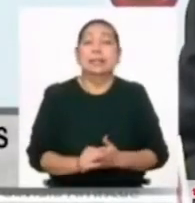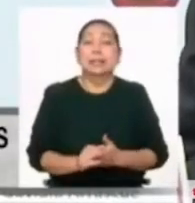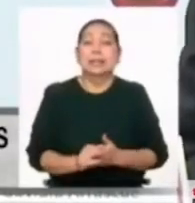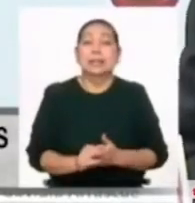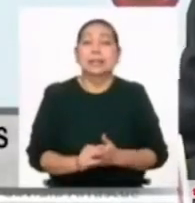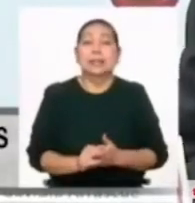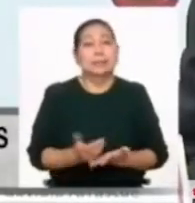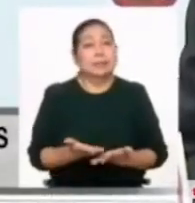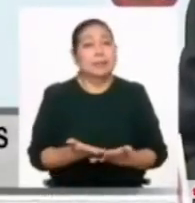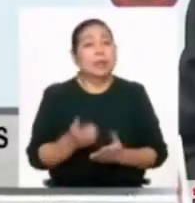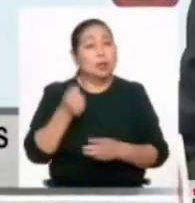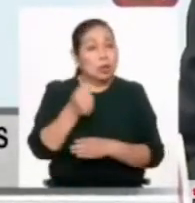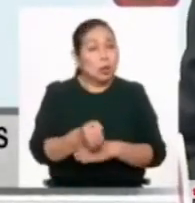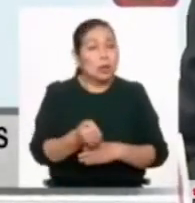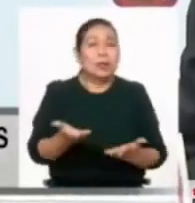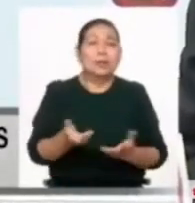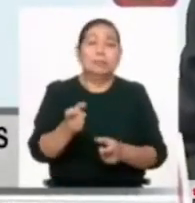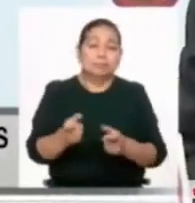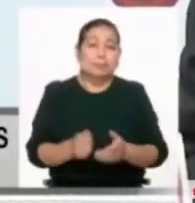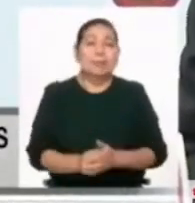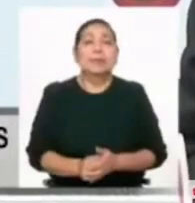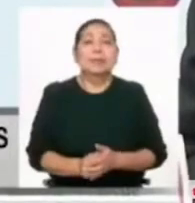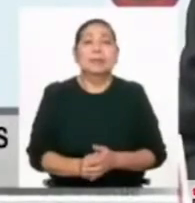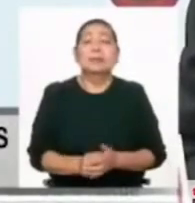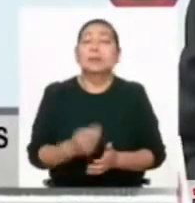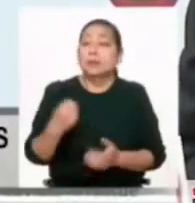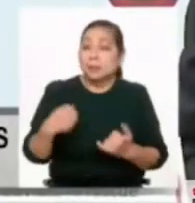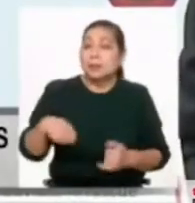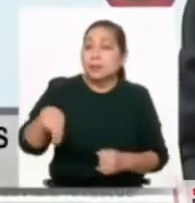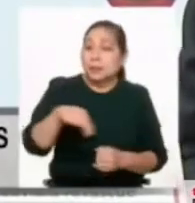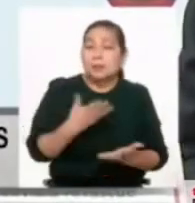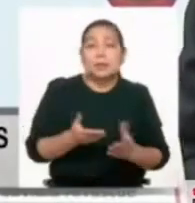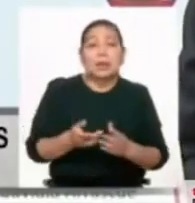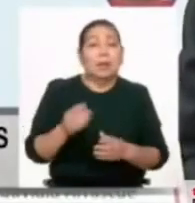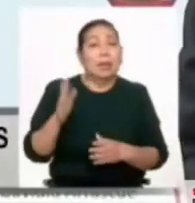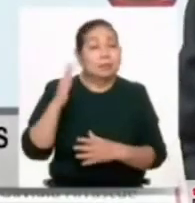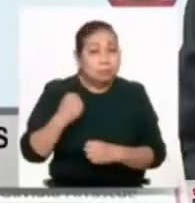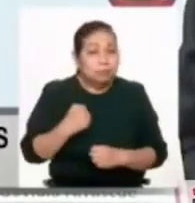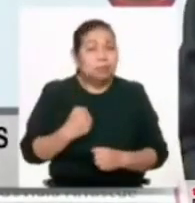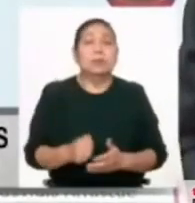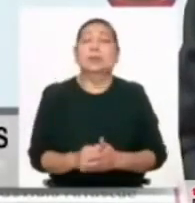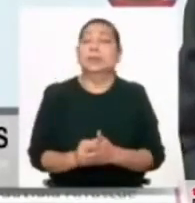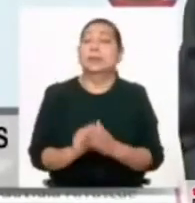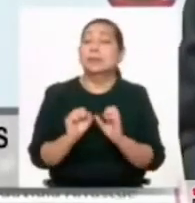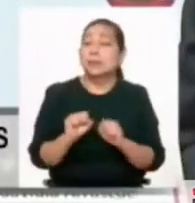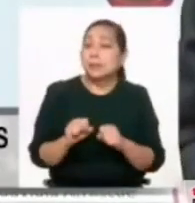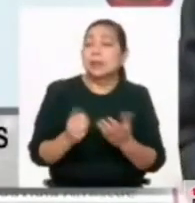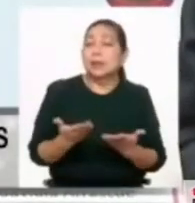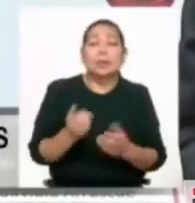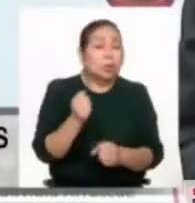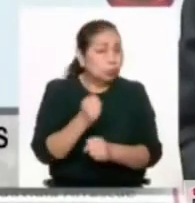de la lucha contra la inseguridad. Nosotros, el sector defensa de las Fuerzas Armadas,